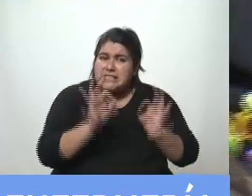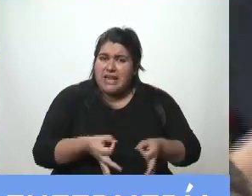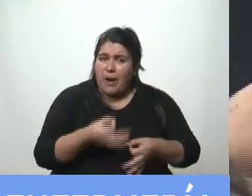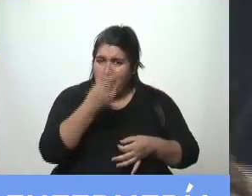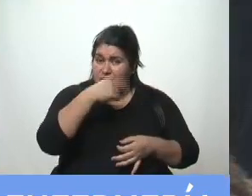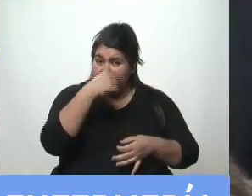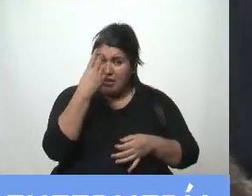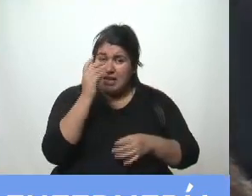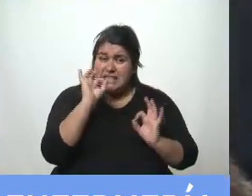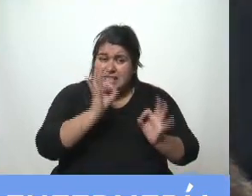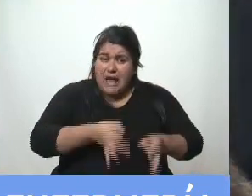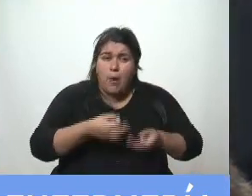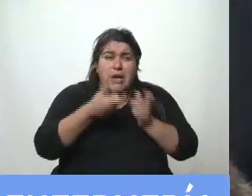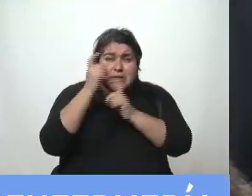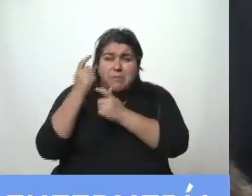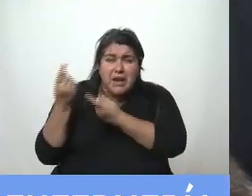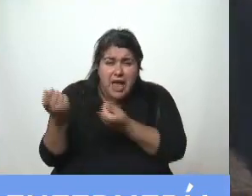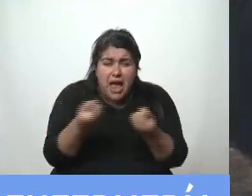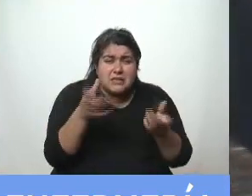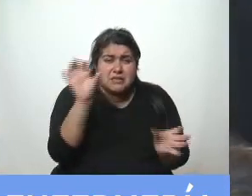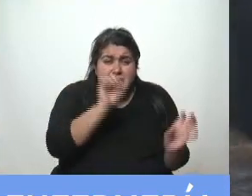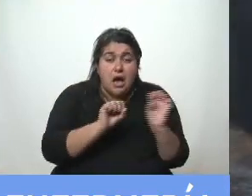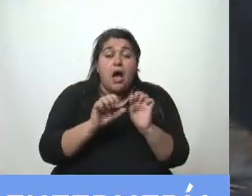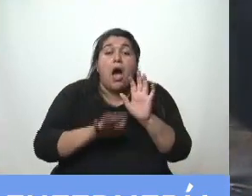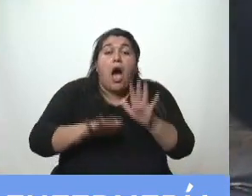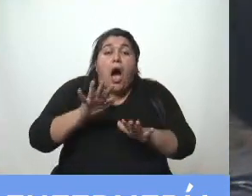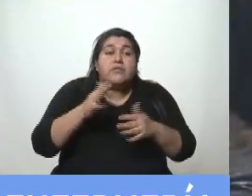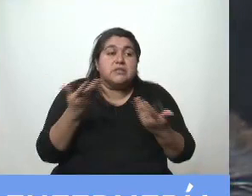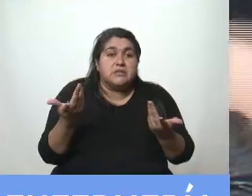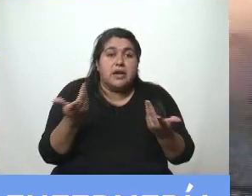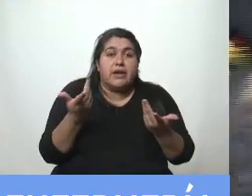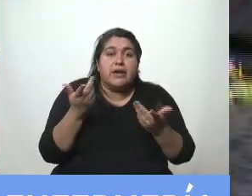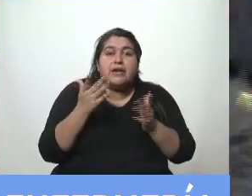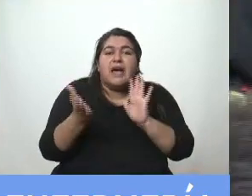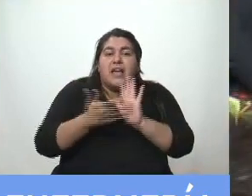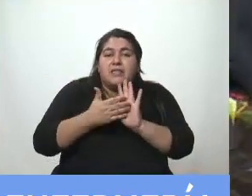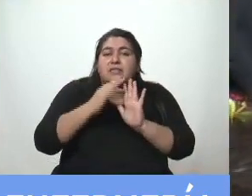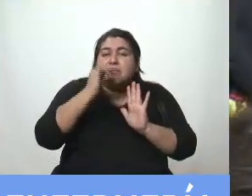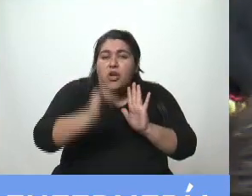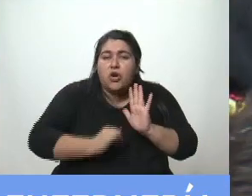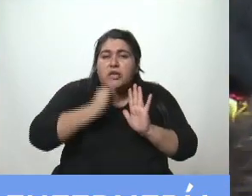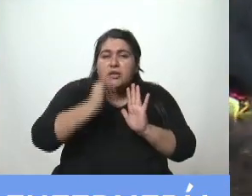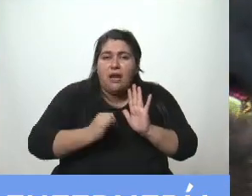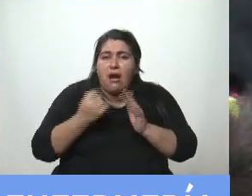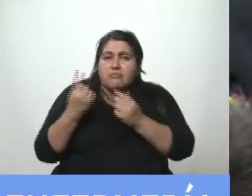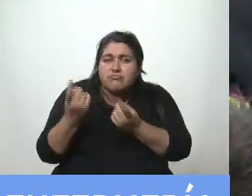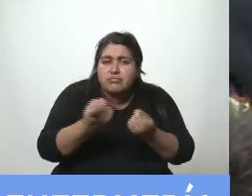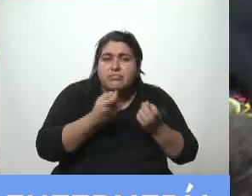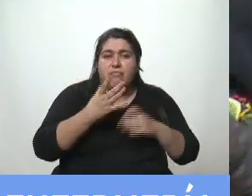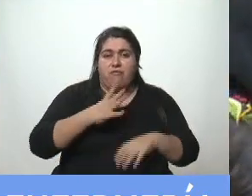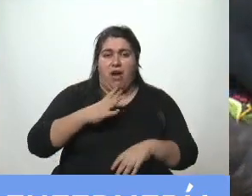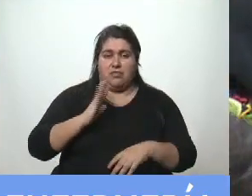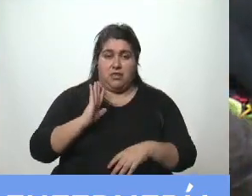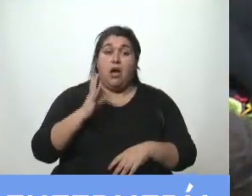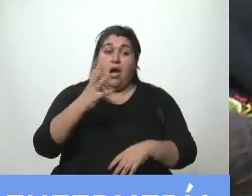tienen el saber que otorga la experiencia, le falta a veces la formación teórica que mediante estos cursos se podía dar.